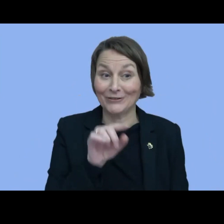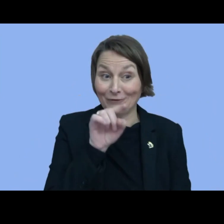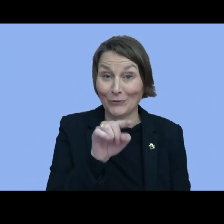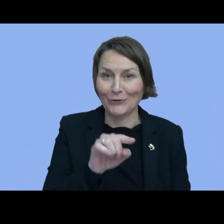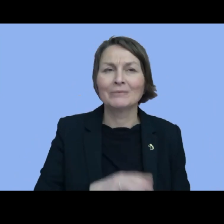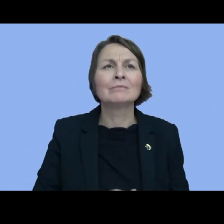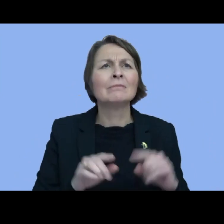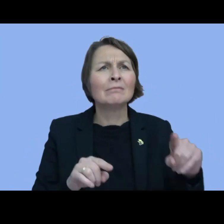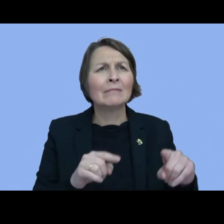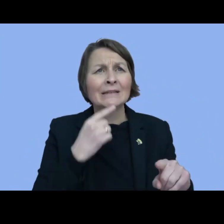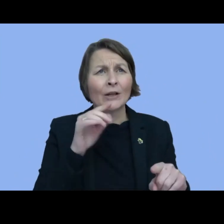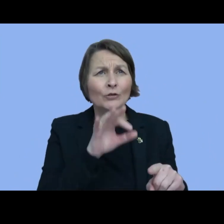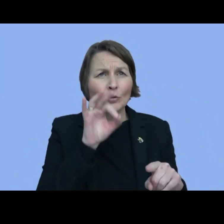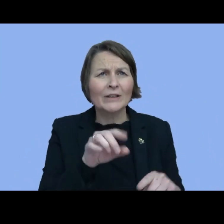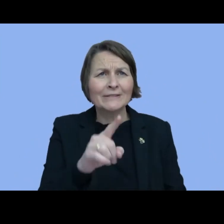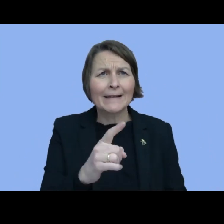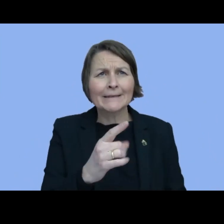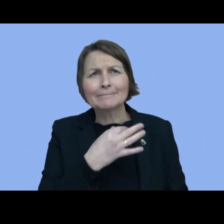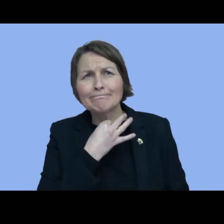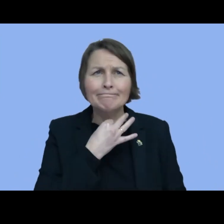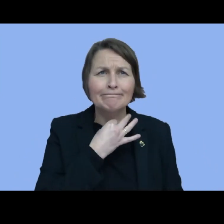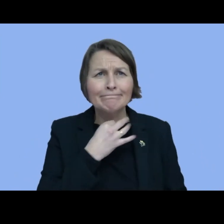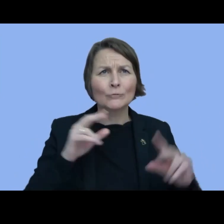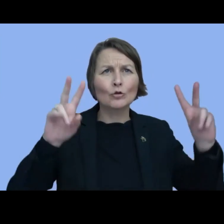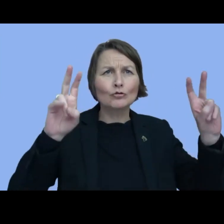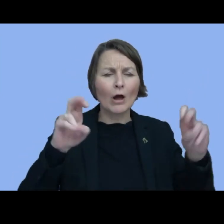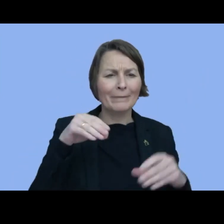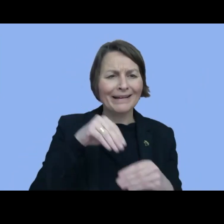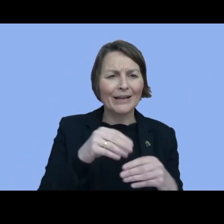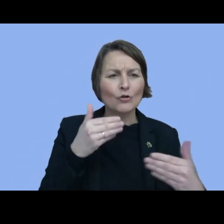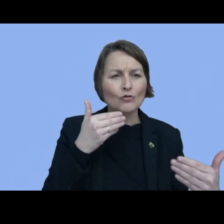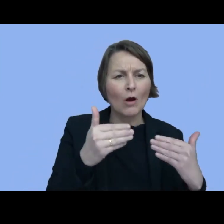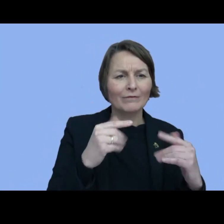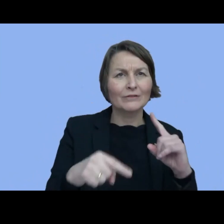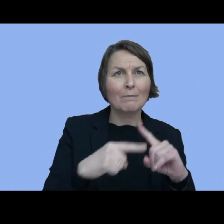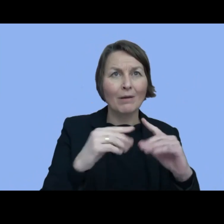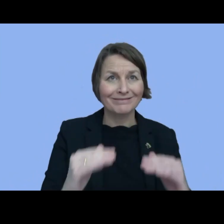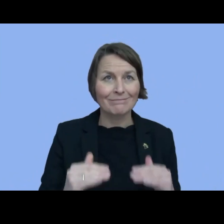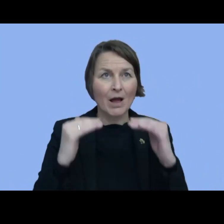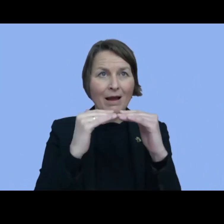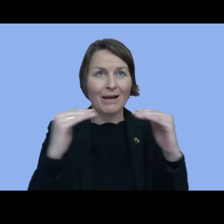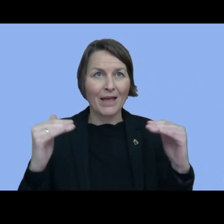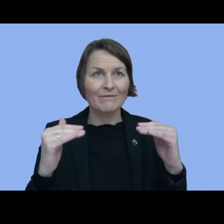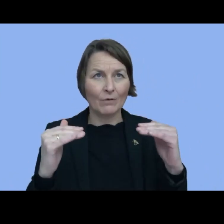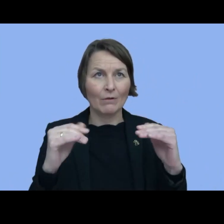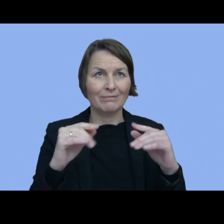Hola, Jemina. Sé que ya se nos hizo un poco tarde, pero había una pregunta para ti